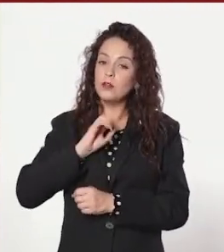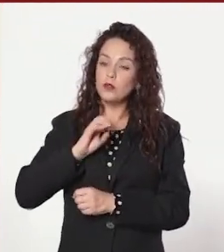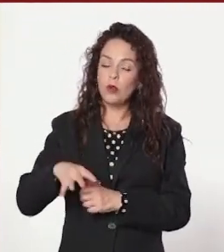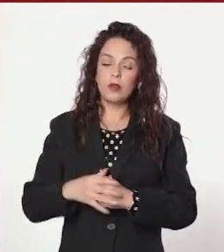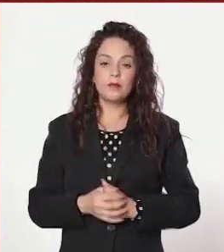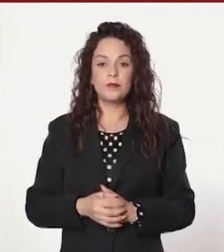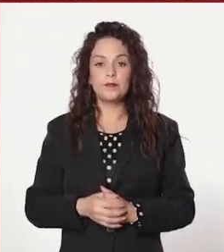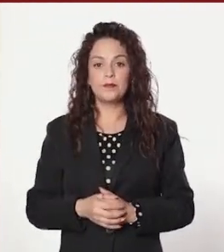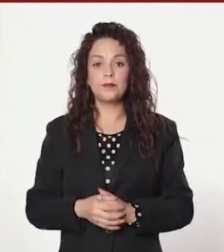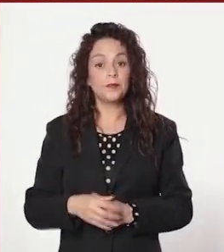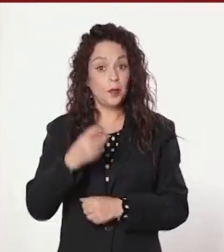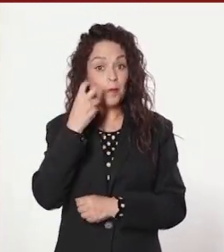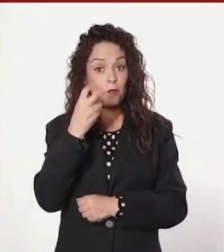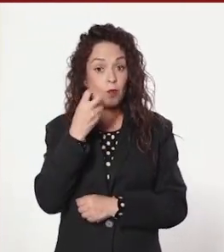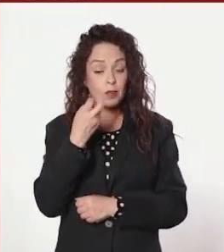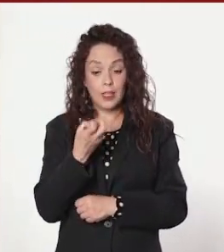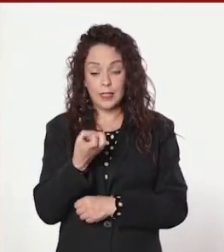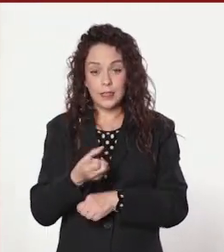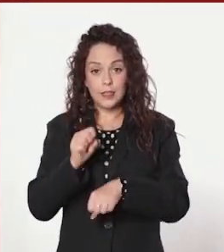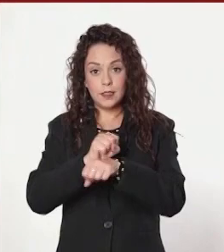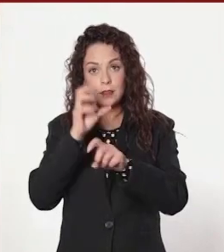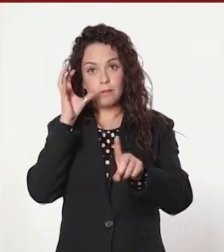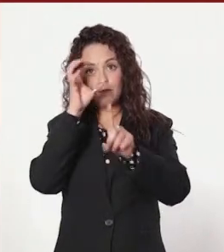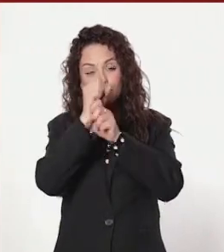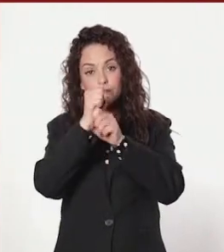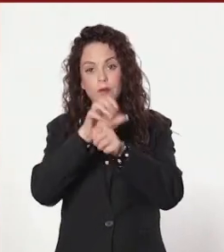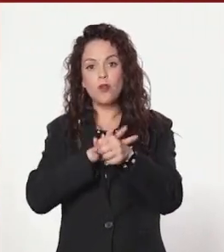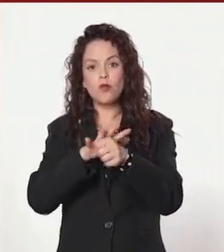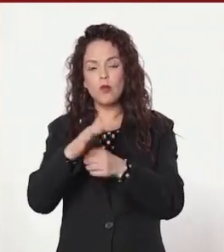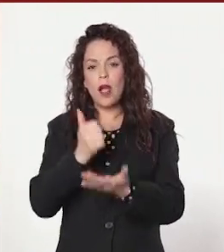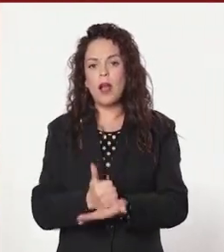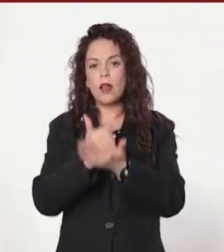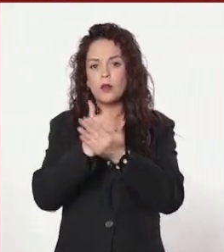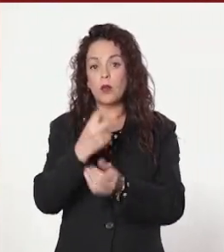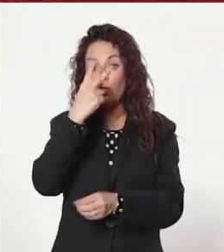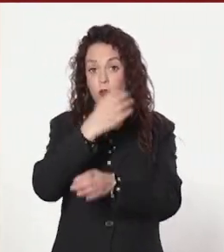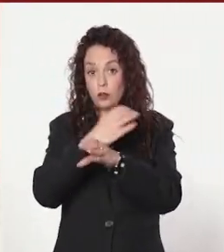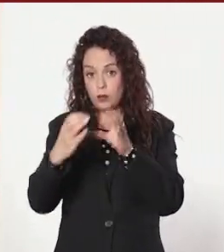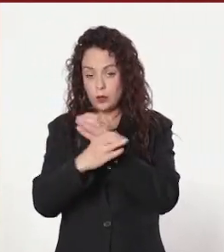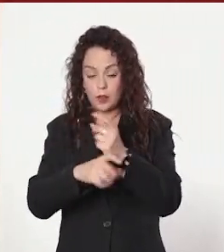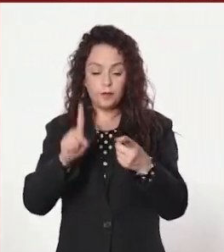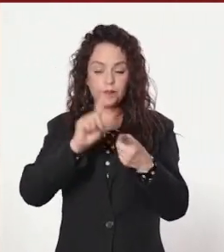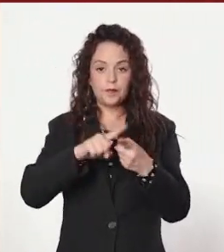por ello nuestro reto de la semana nos ayudará a 2 cosas. Primero,